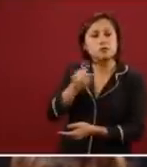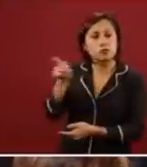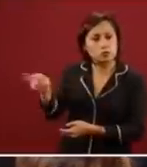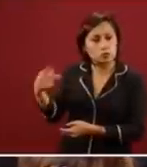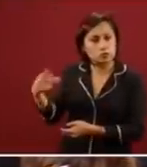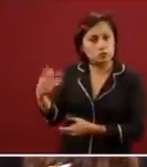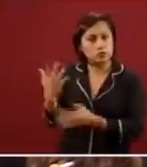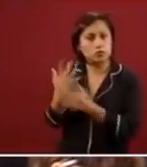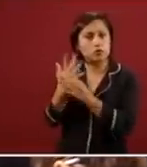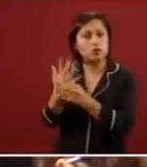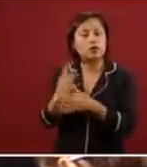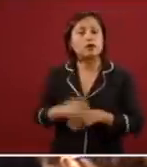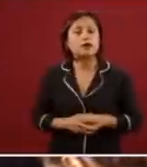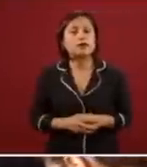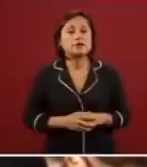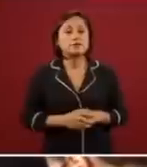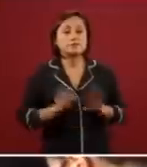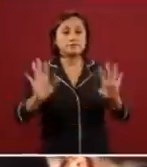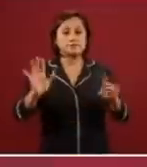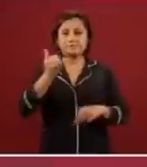es con la ley.